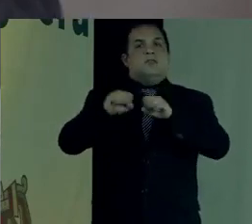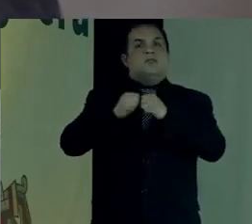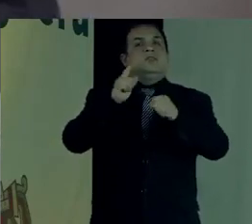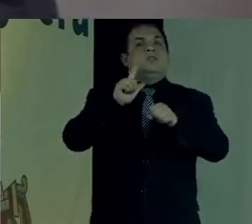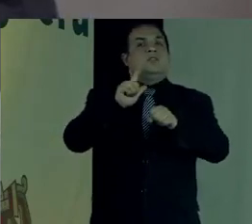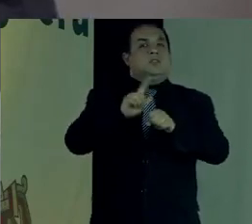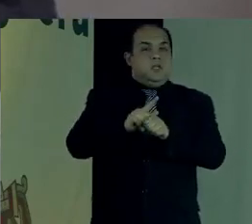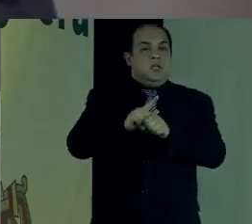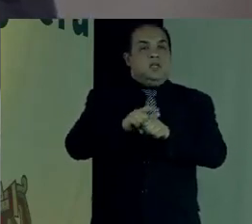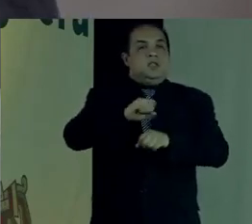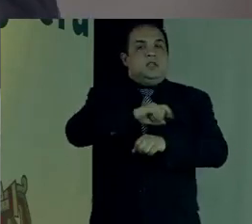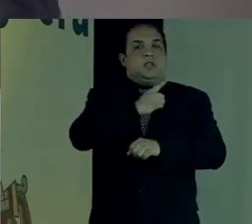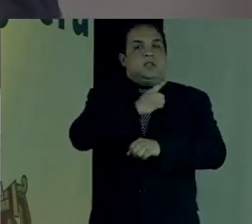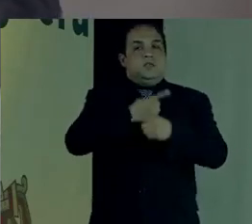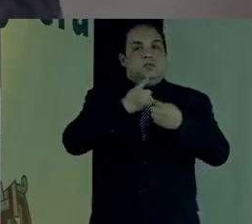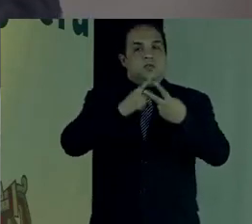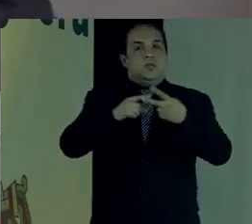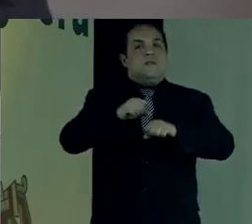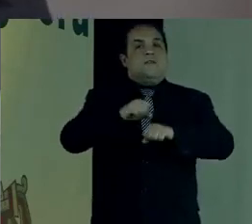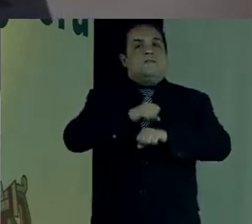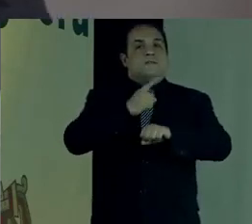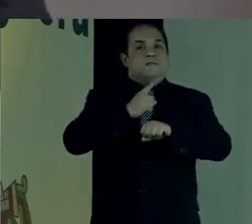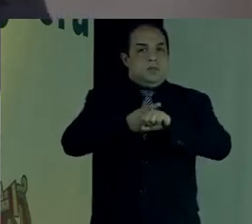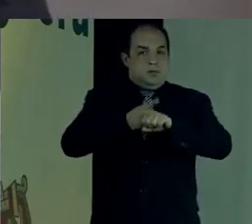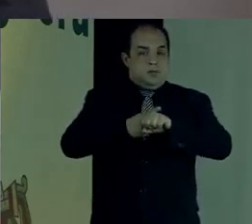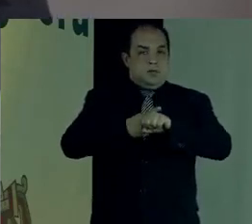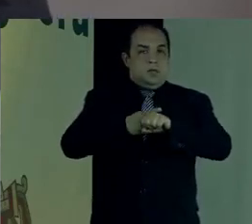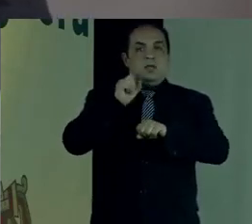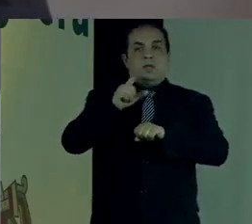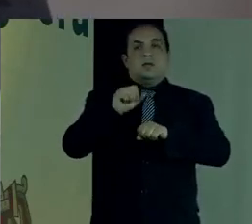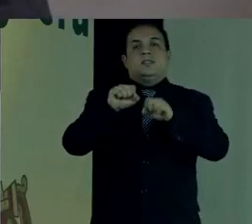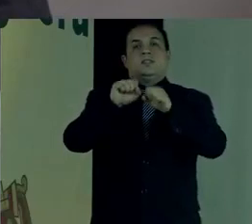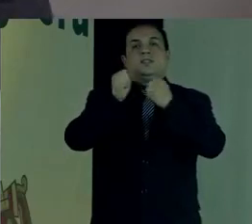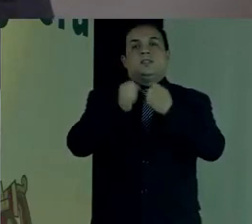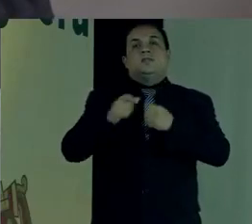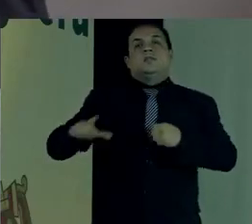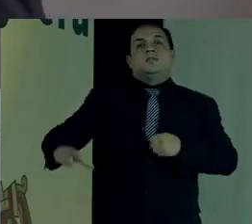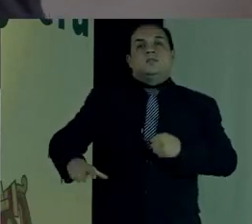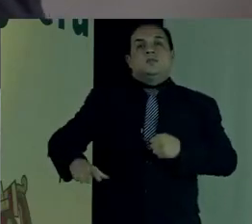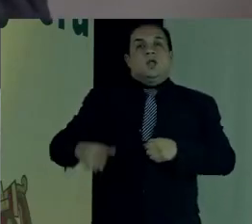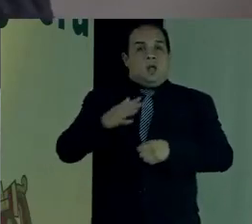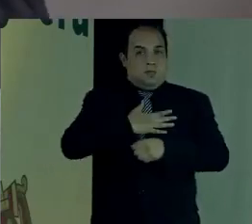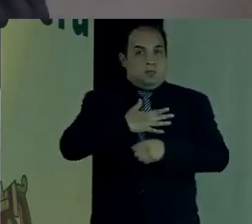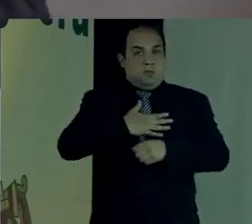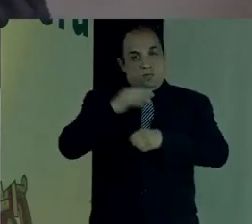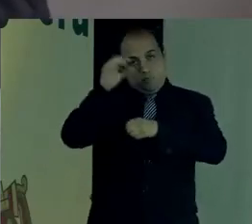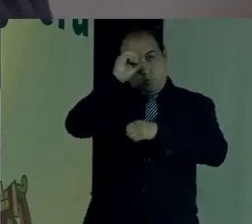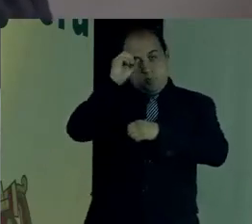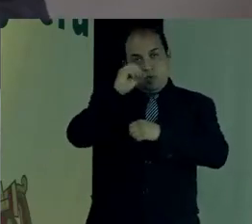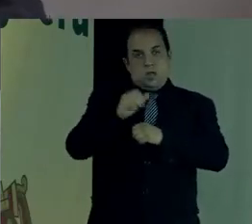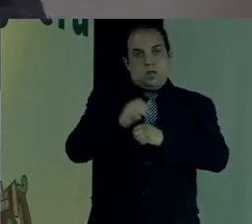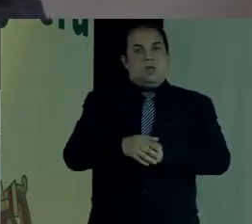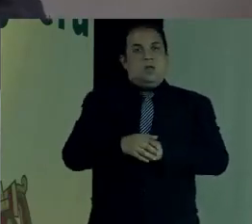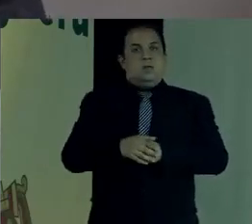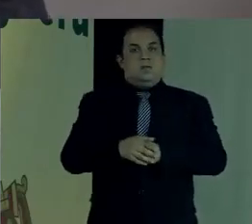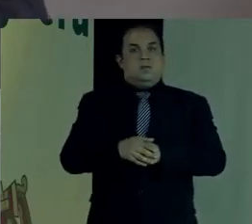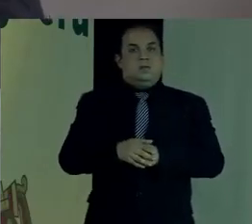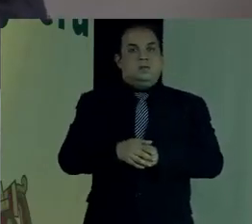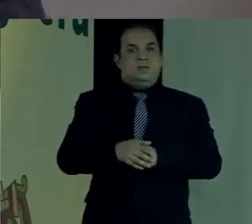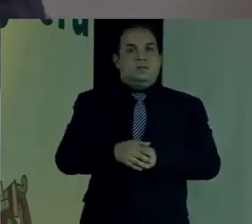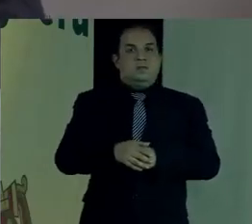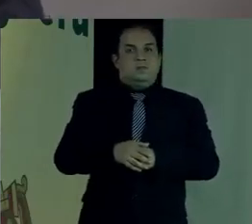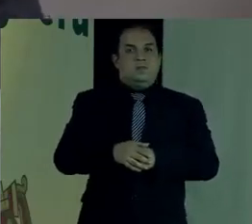de la salud y de la enfermedad también en los sistemas gubernamentales y para mi gusto todavía no suficientemente